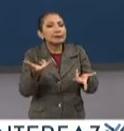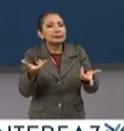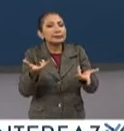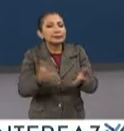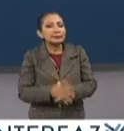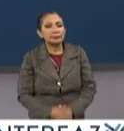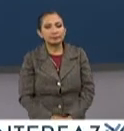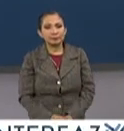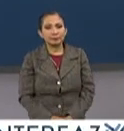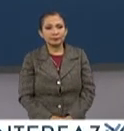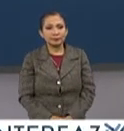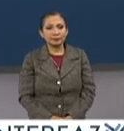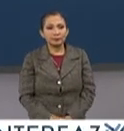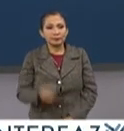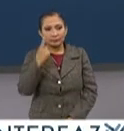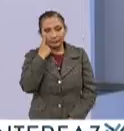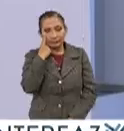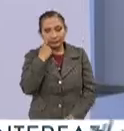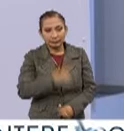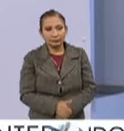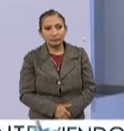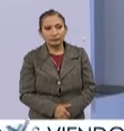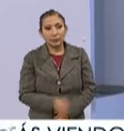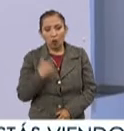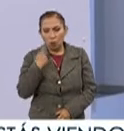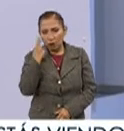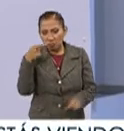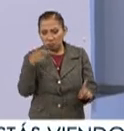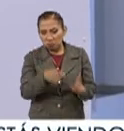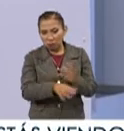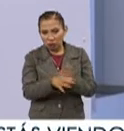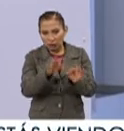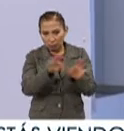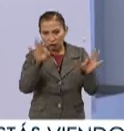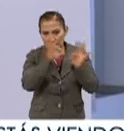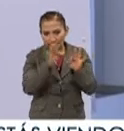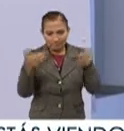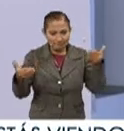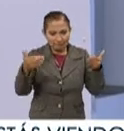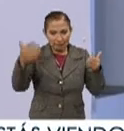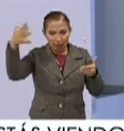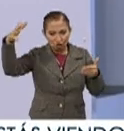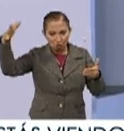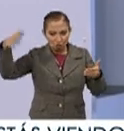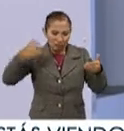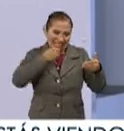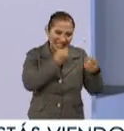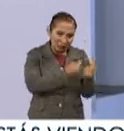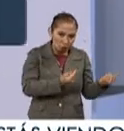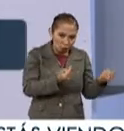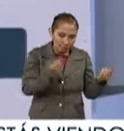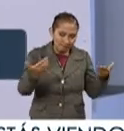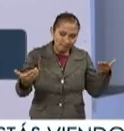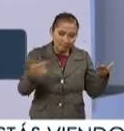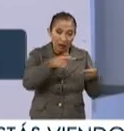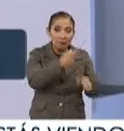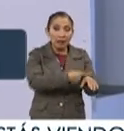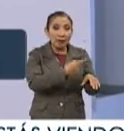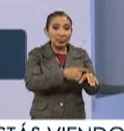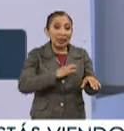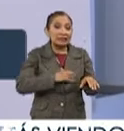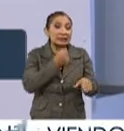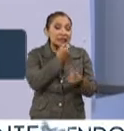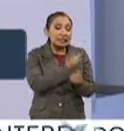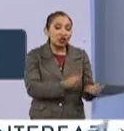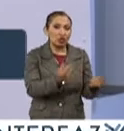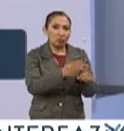en estos casos? Pues mira, yo creo que el punto importante en comparación con los adultos es que las enfermedades infecciosas